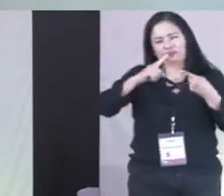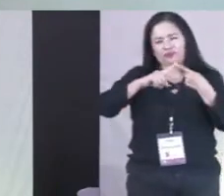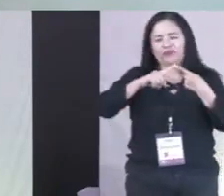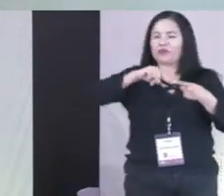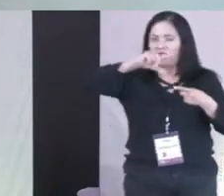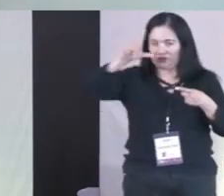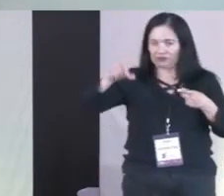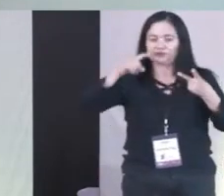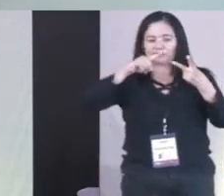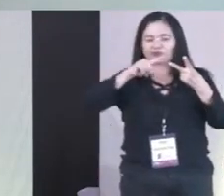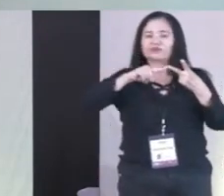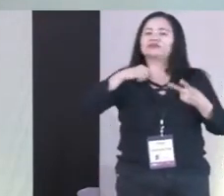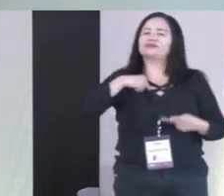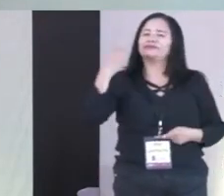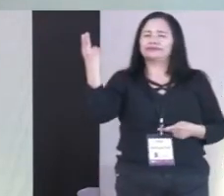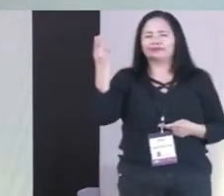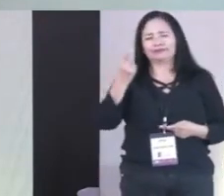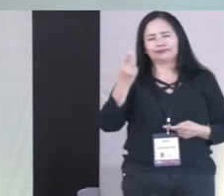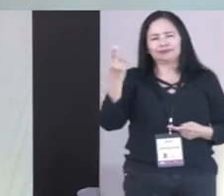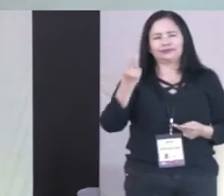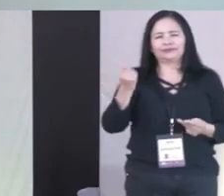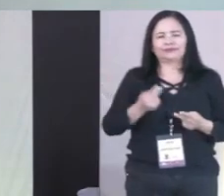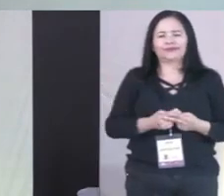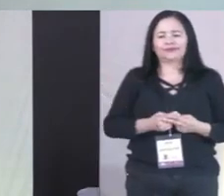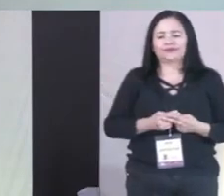necesitaba un